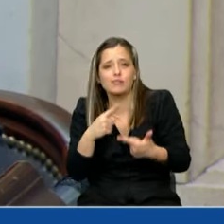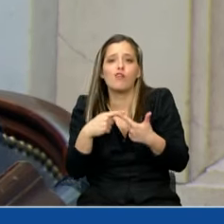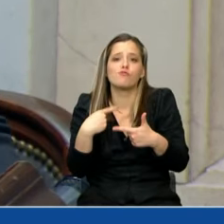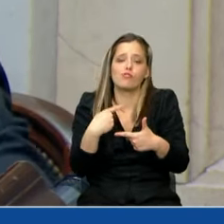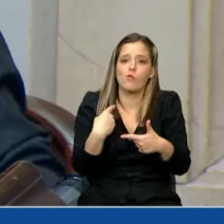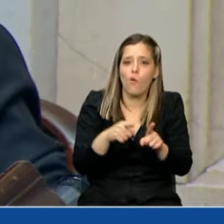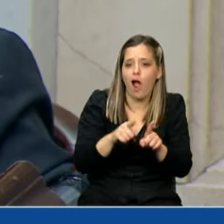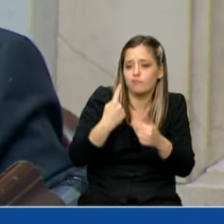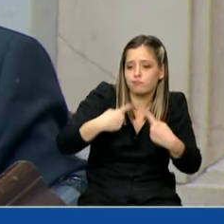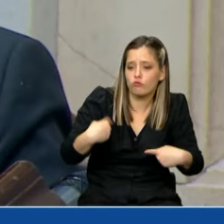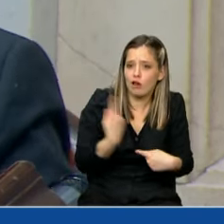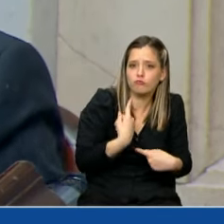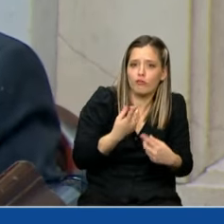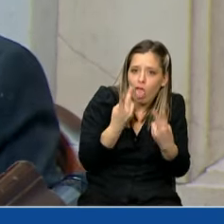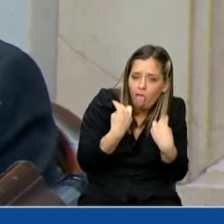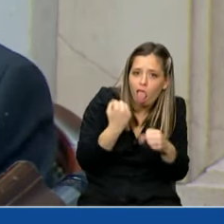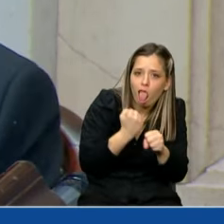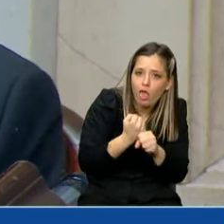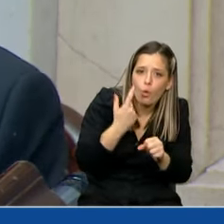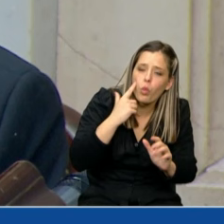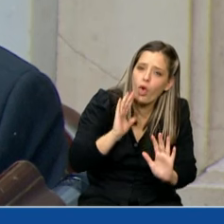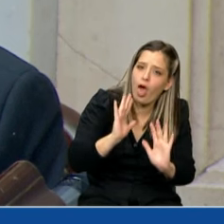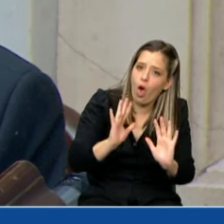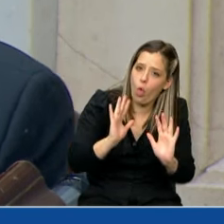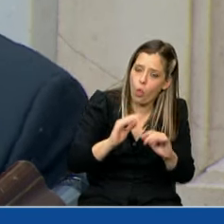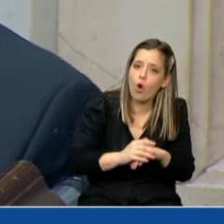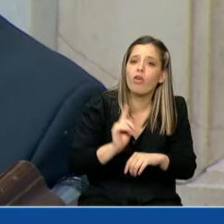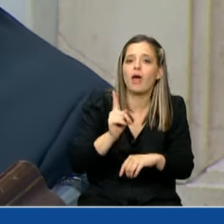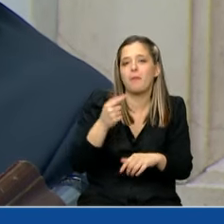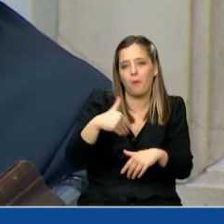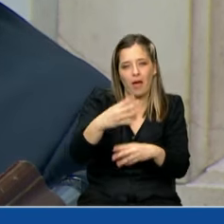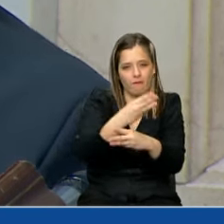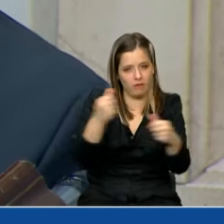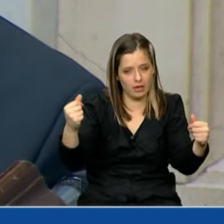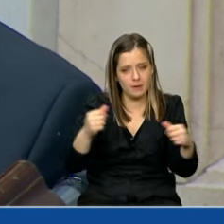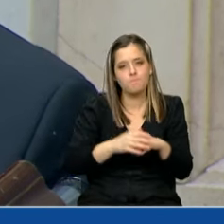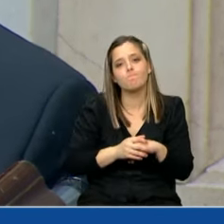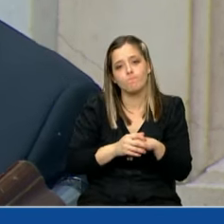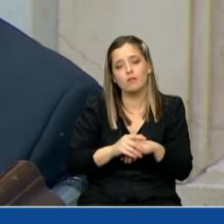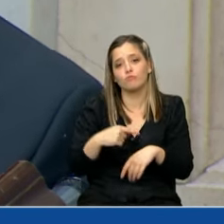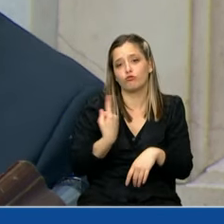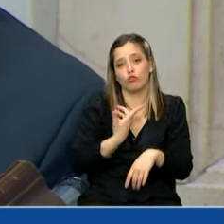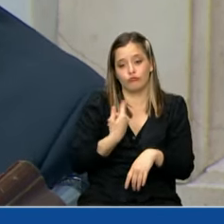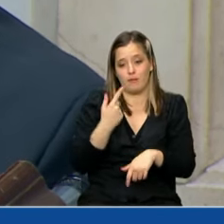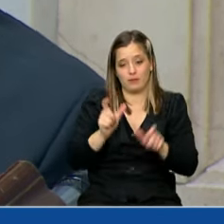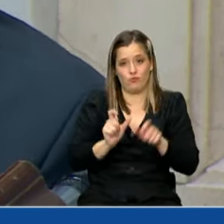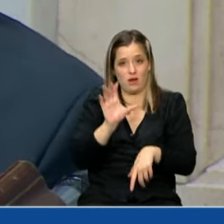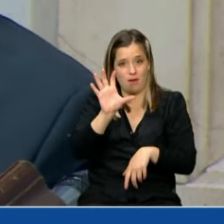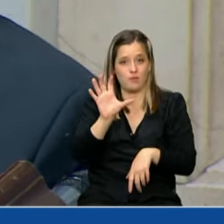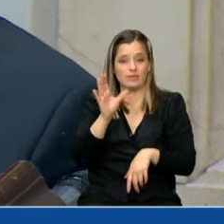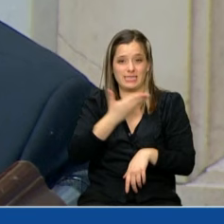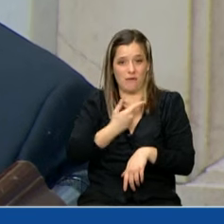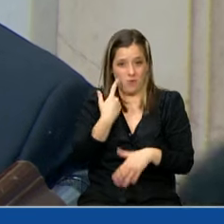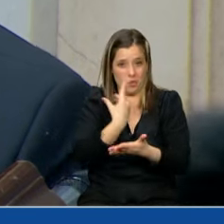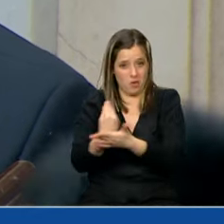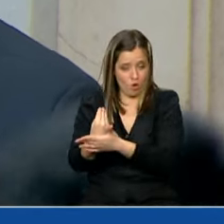modelos petroquímicos por lo tanto y para finalizar señor presidente nosotros los santafecinos tenemos bien en claro que